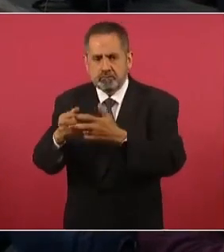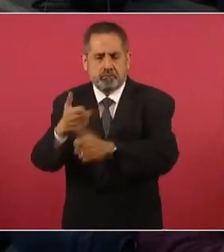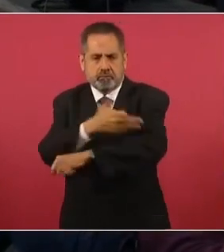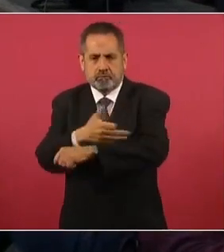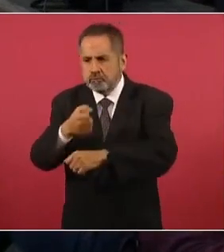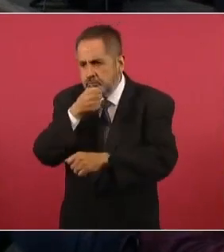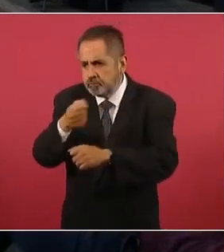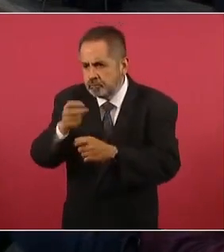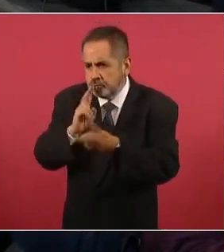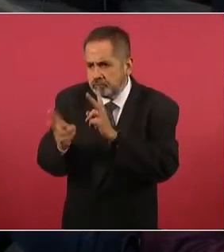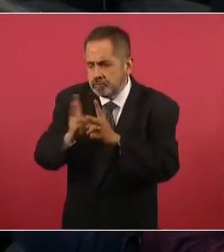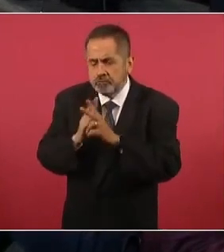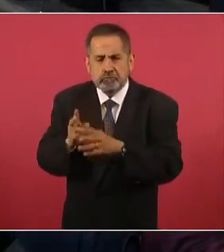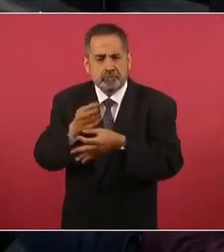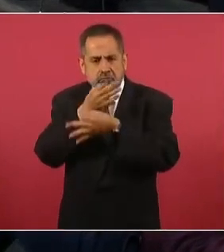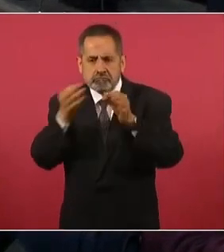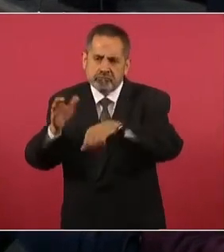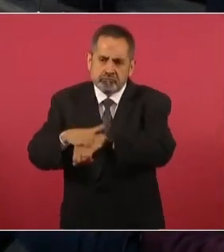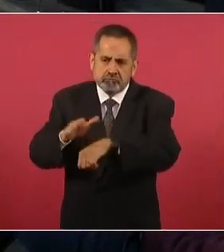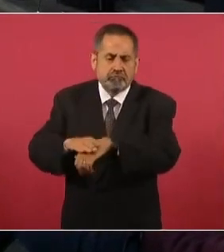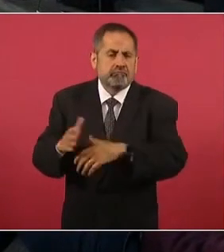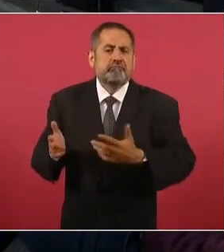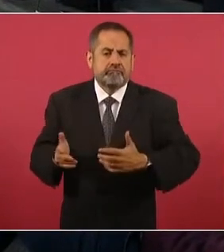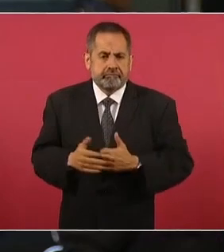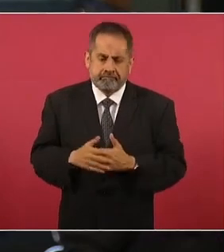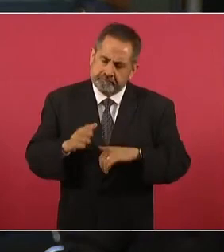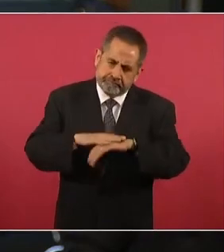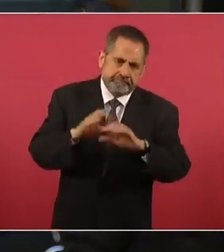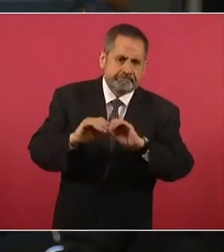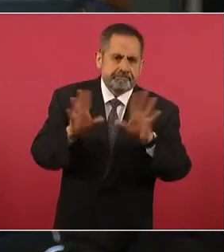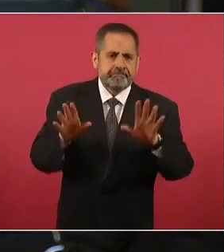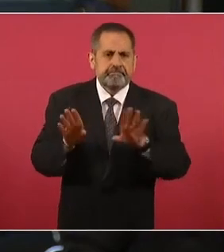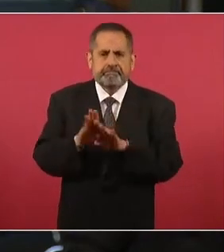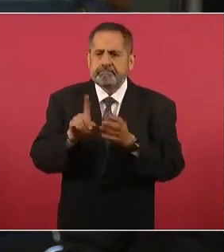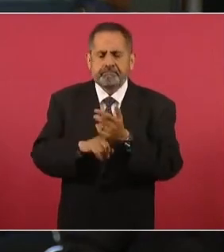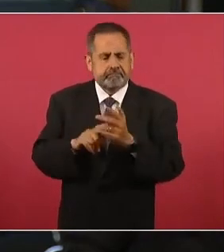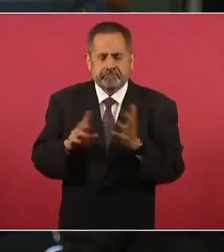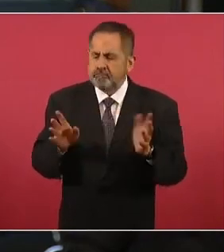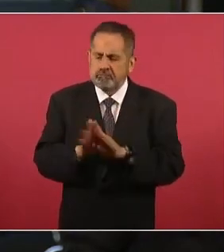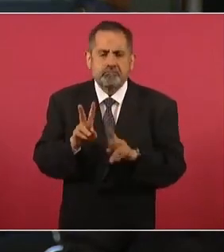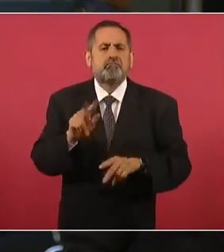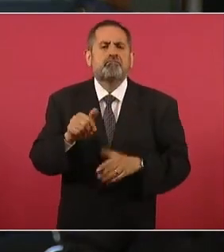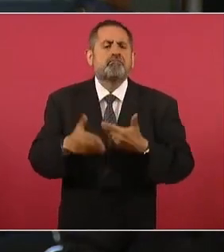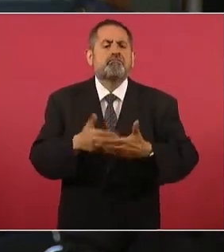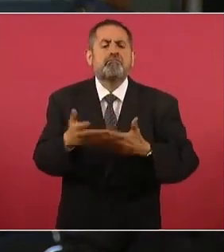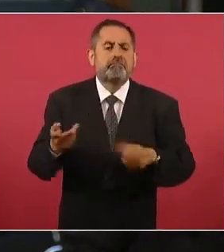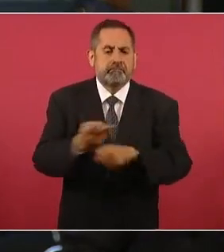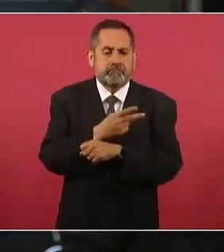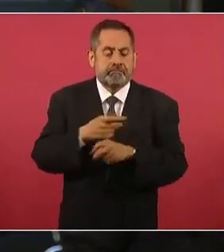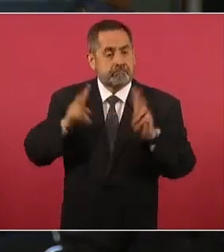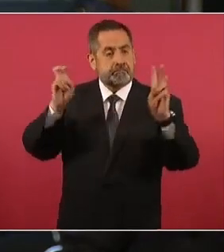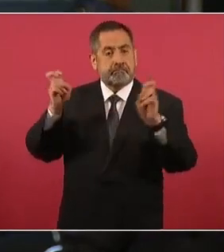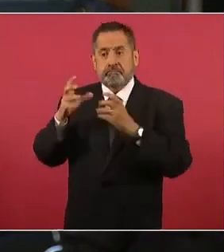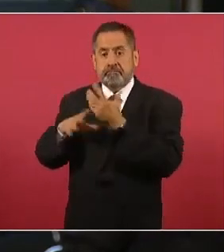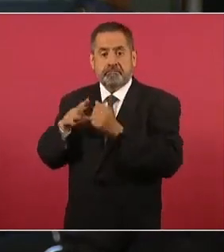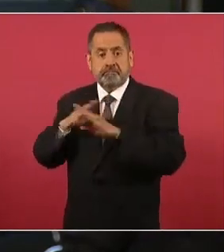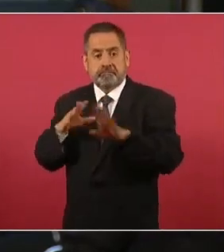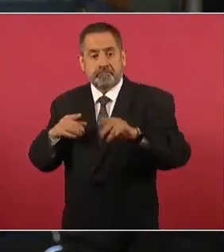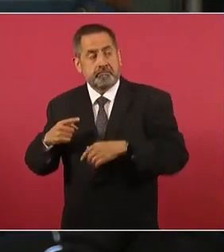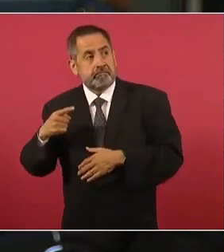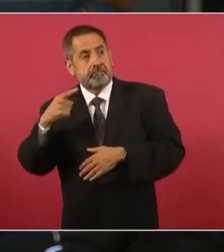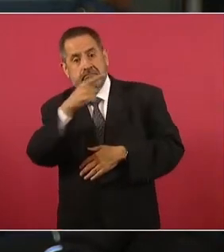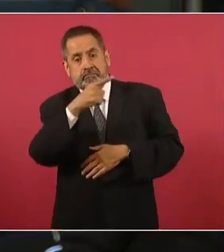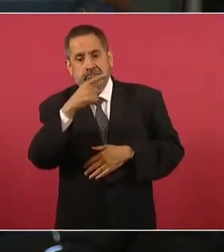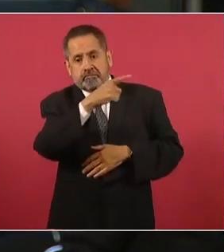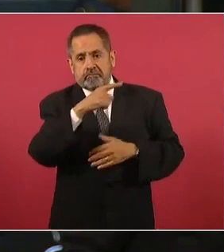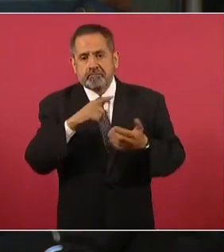y hay que decirles con claridad de qué va el tema migrante desde su perspectiva, porque ahí siguen ganando